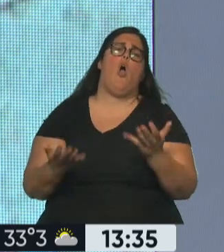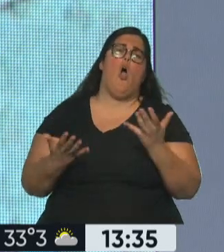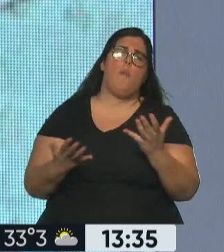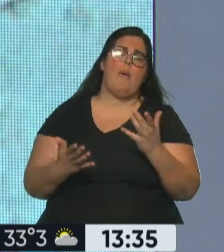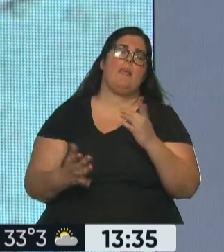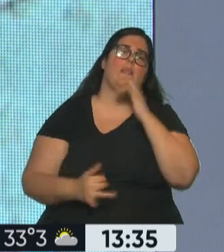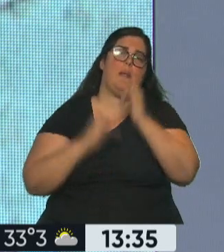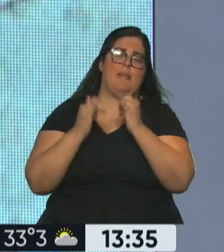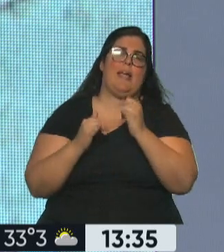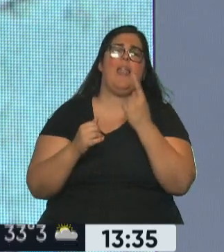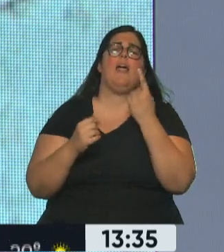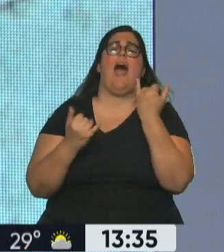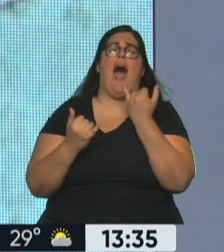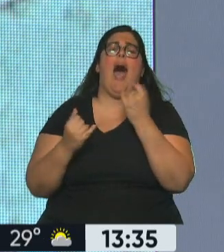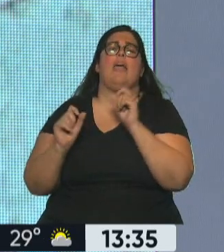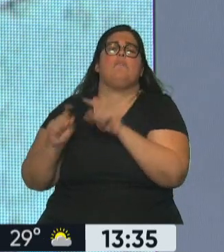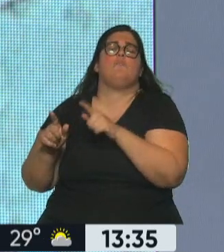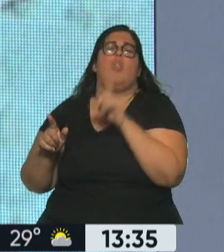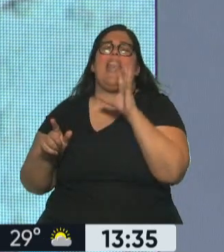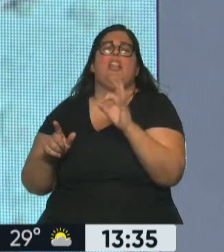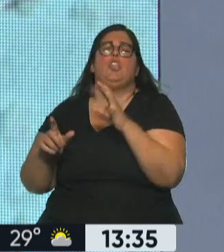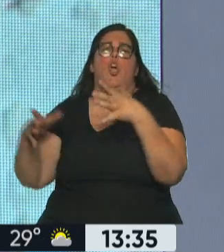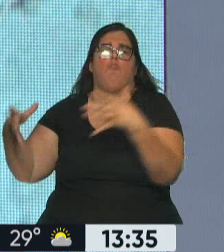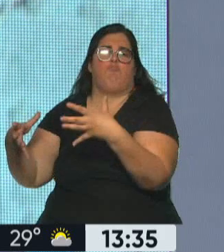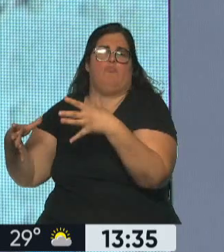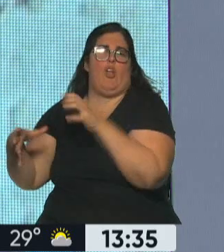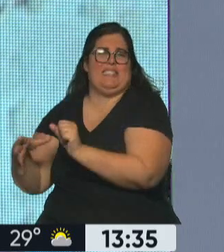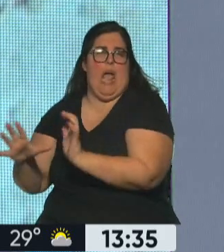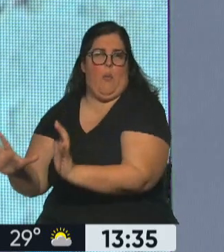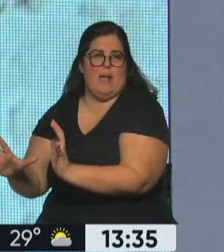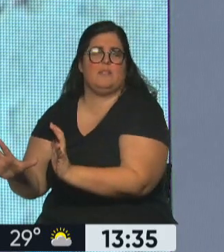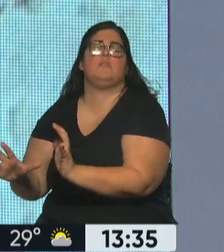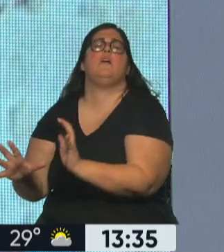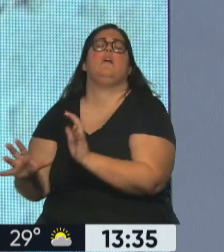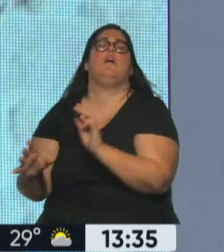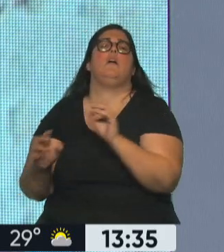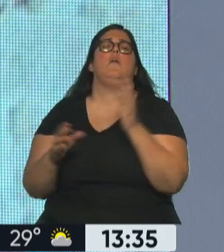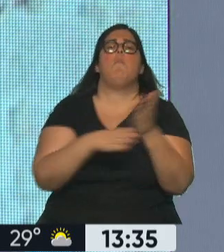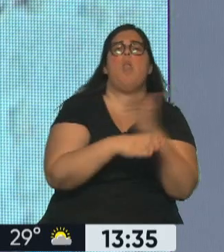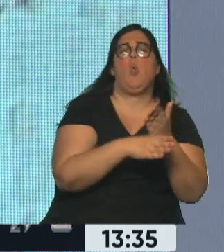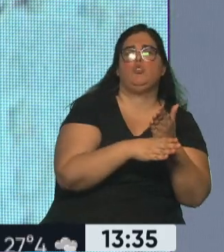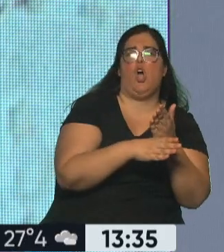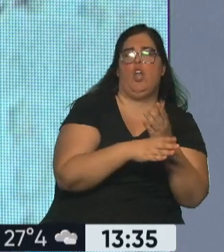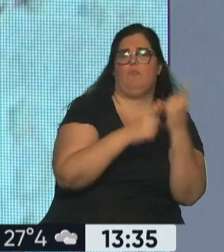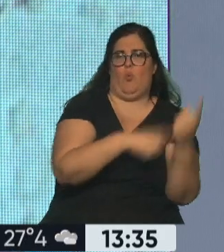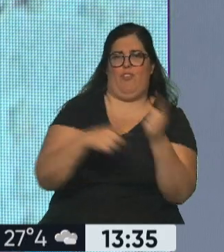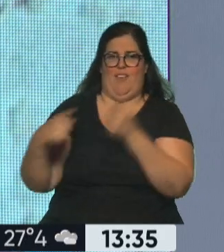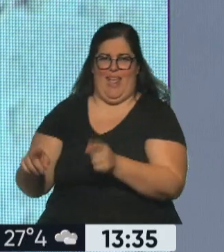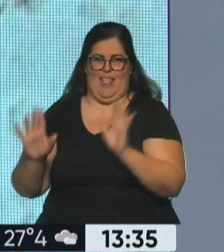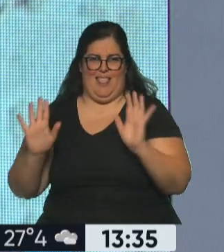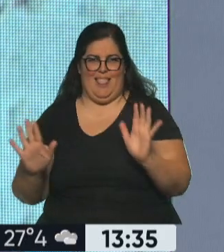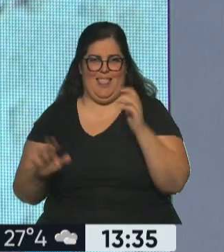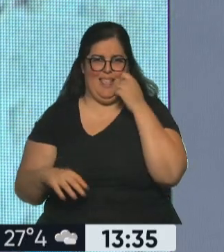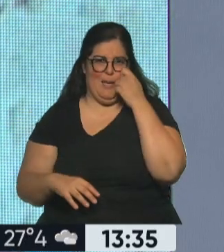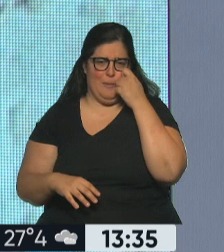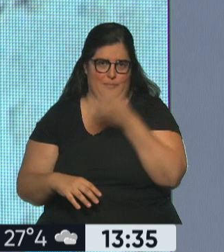Una cosa son las reservas y otra cosa es la producción-extracción, ¿verdad? Son dos cuestiones muy diferentes, ¿verdad? Hacíamos